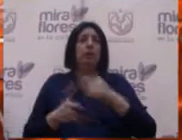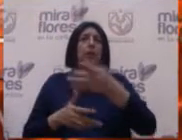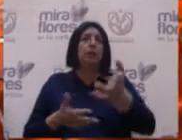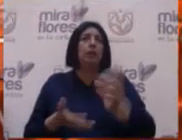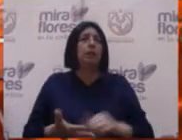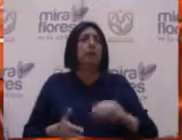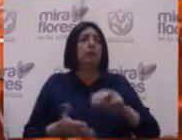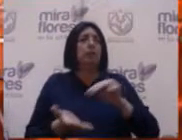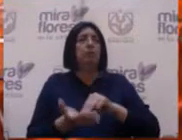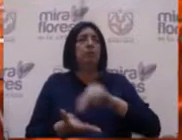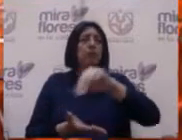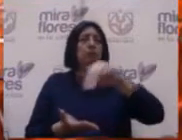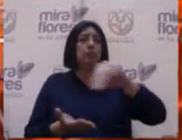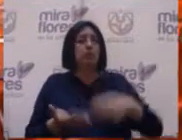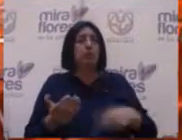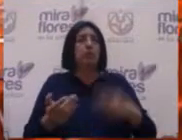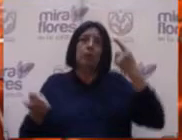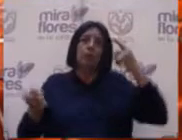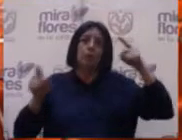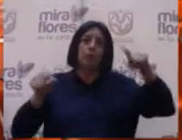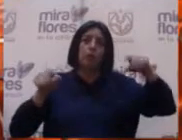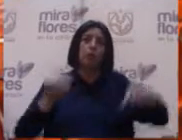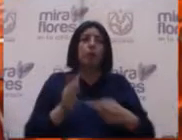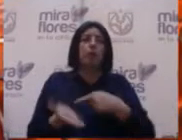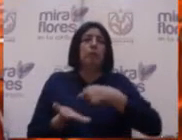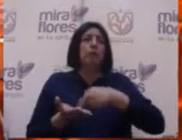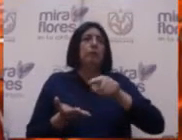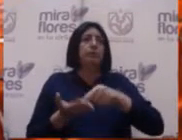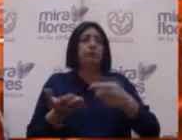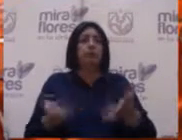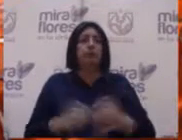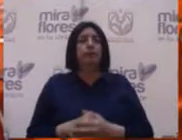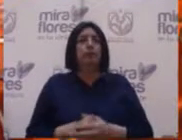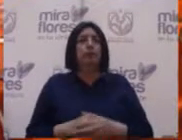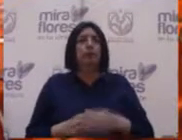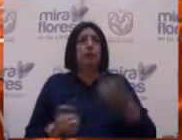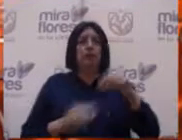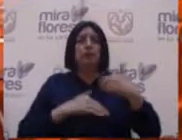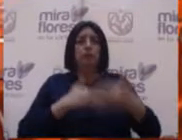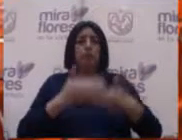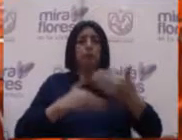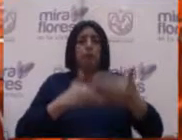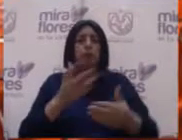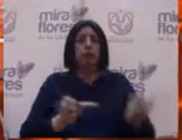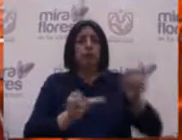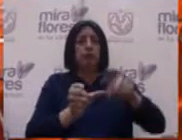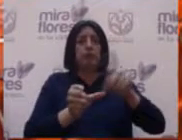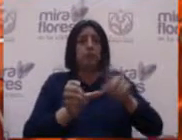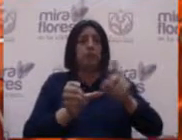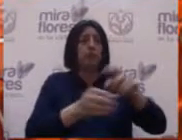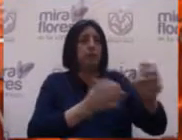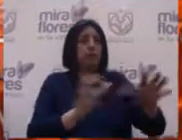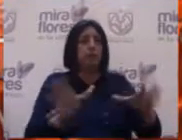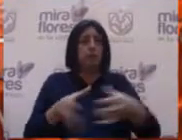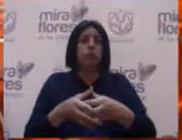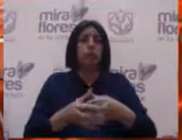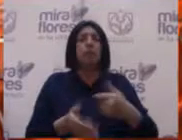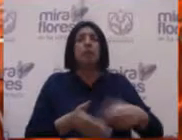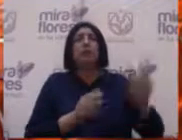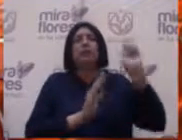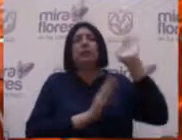con los requerimientos que se ha señalado en la citada ordenanza. El proceso participativo que se llevó a cabo fue a través de